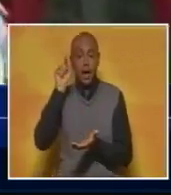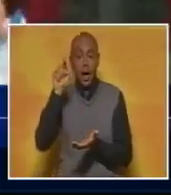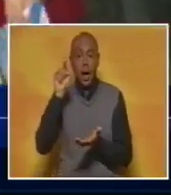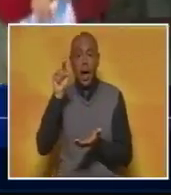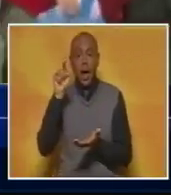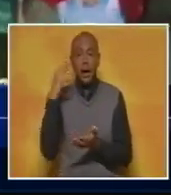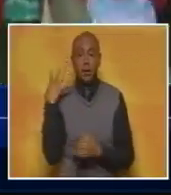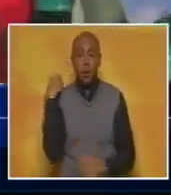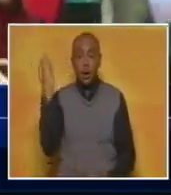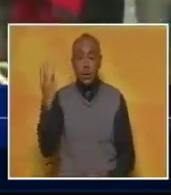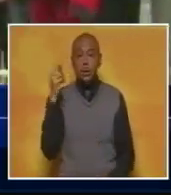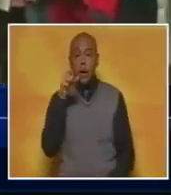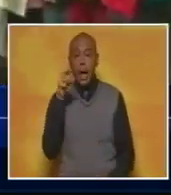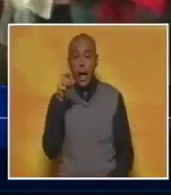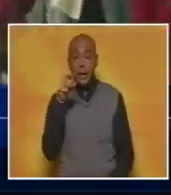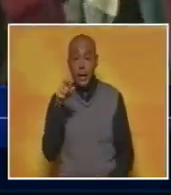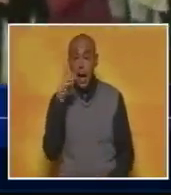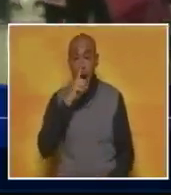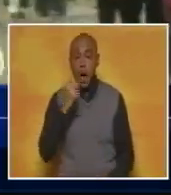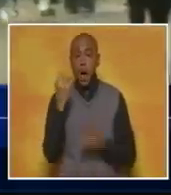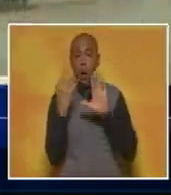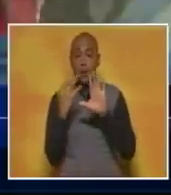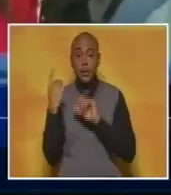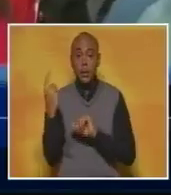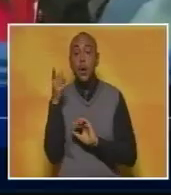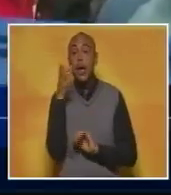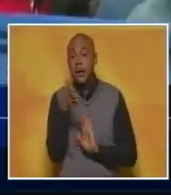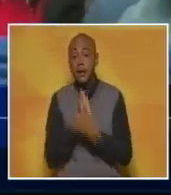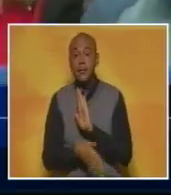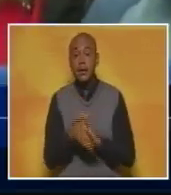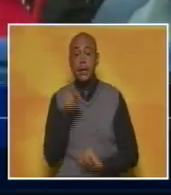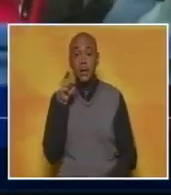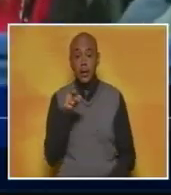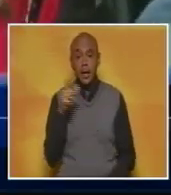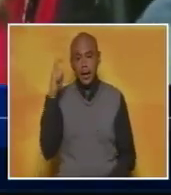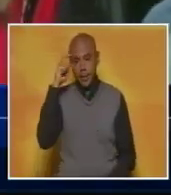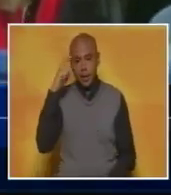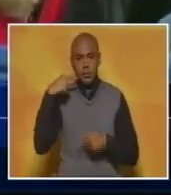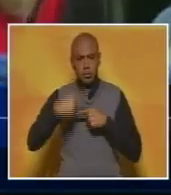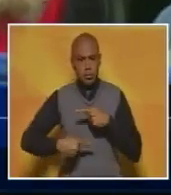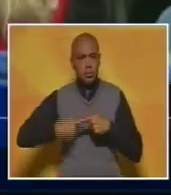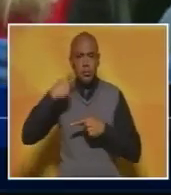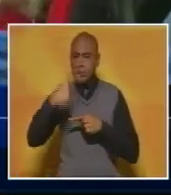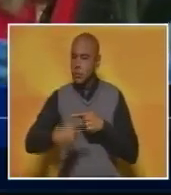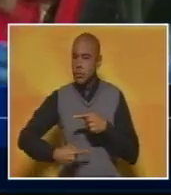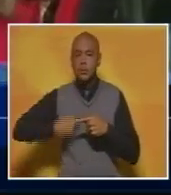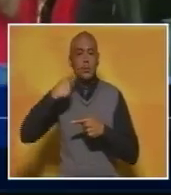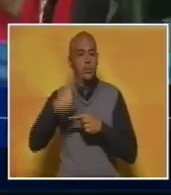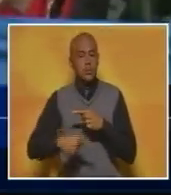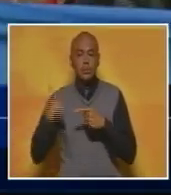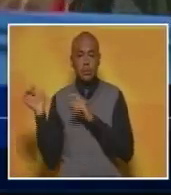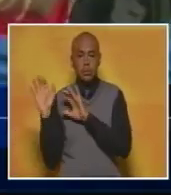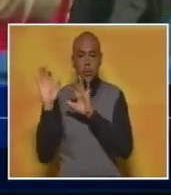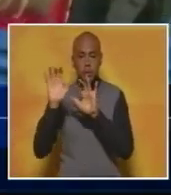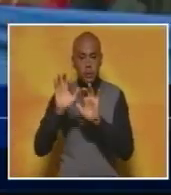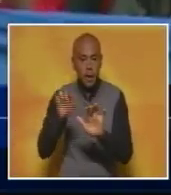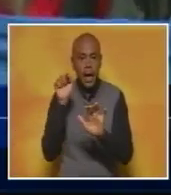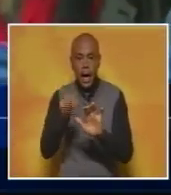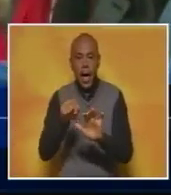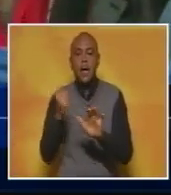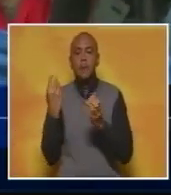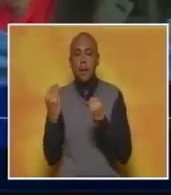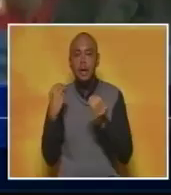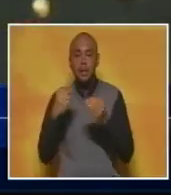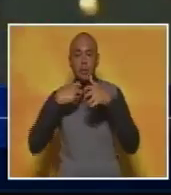anunció la actriz de 81 años, está cumpliendo su promesa de cada viernes durante 14 semanas salir a las calles de la capital estadounidense